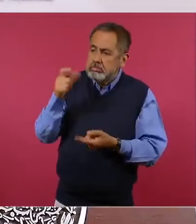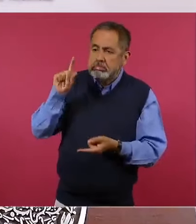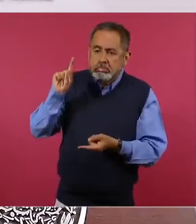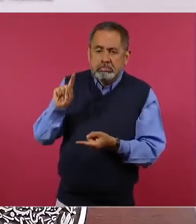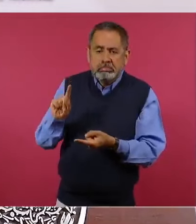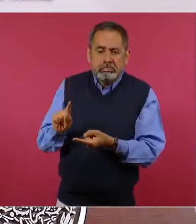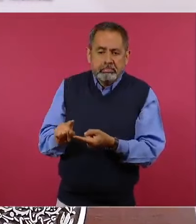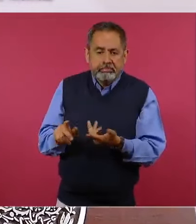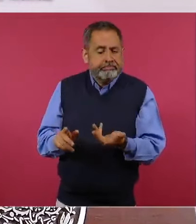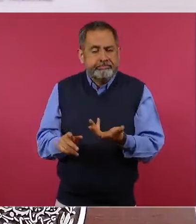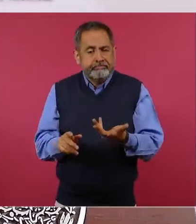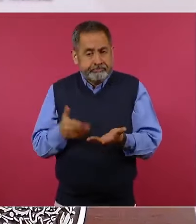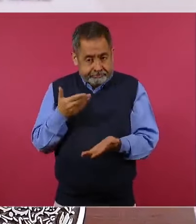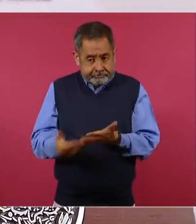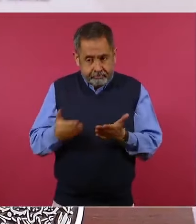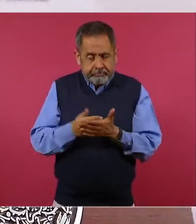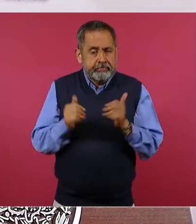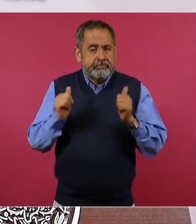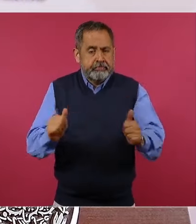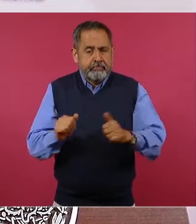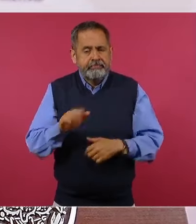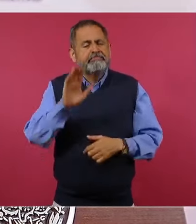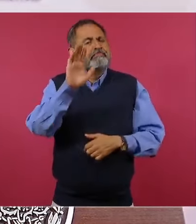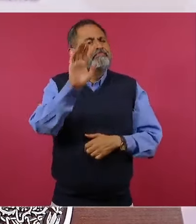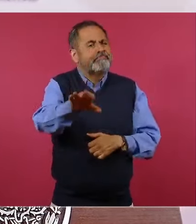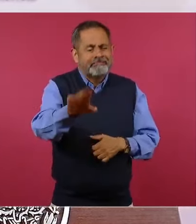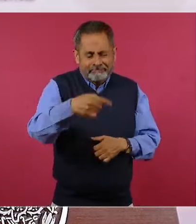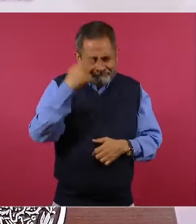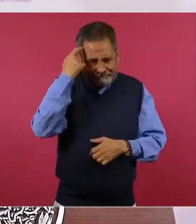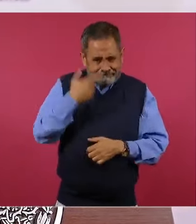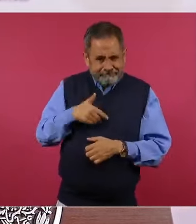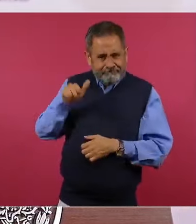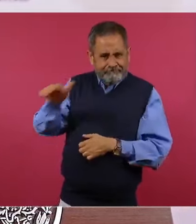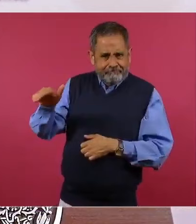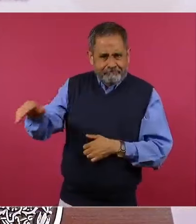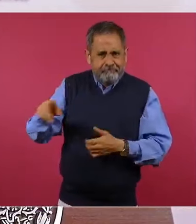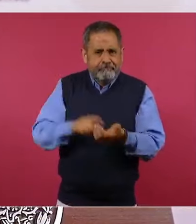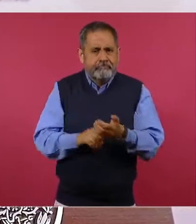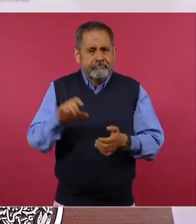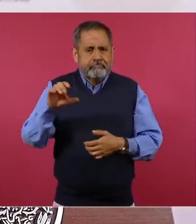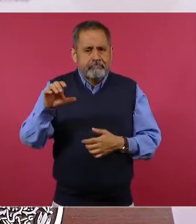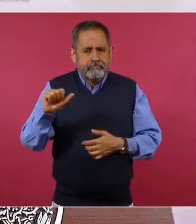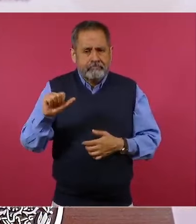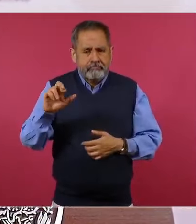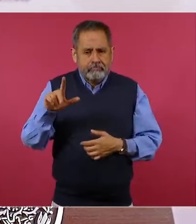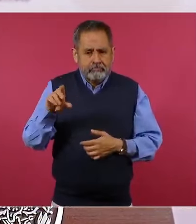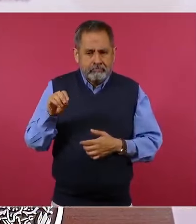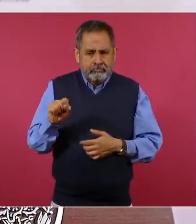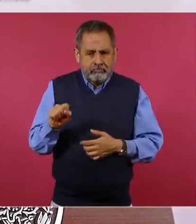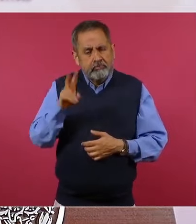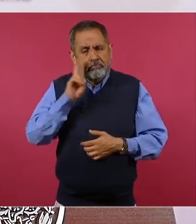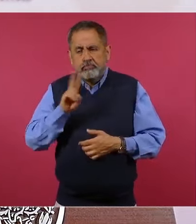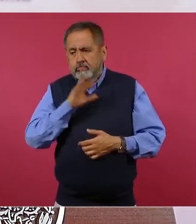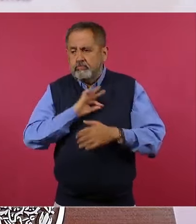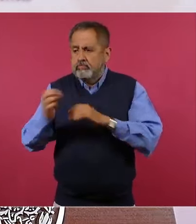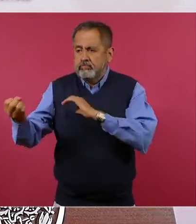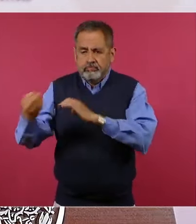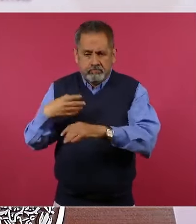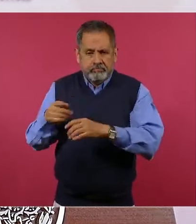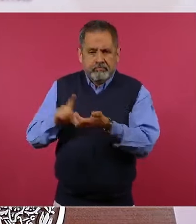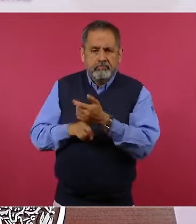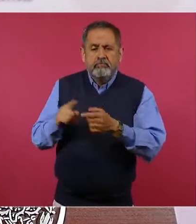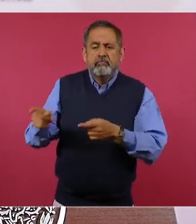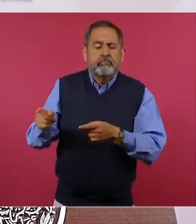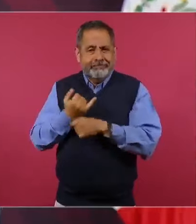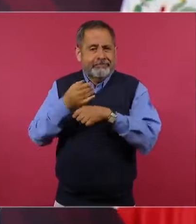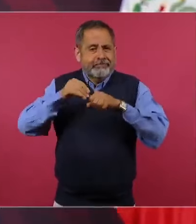la gráfica, incluso pedirle a Carlos Torres a ver si nos manda el